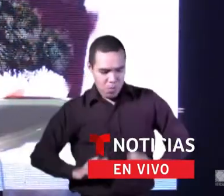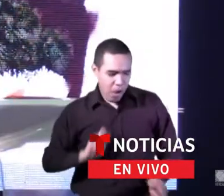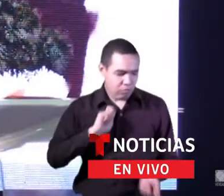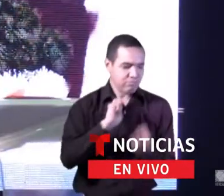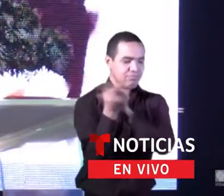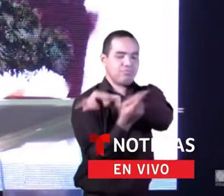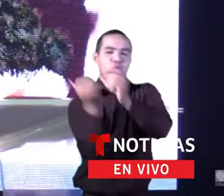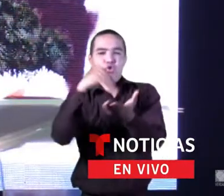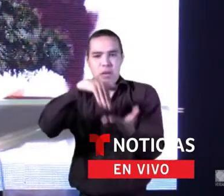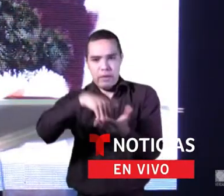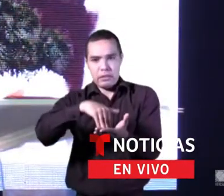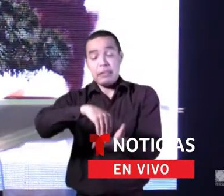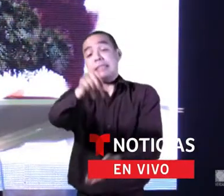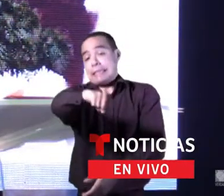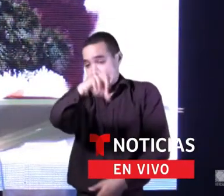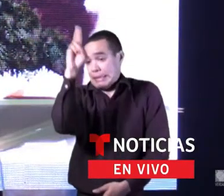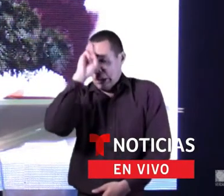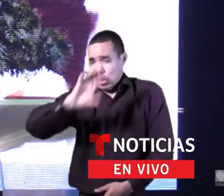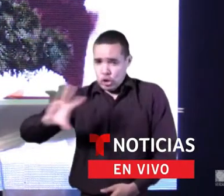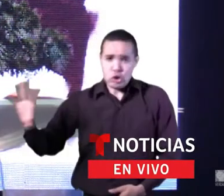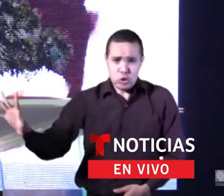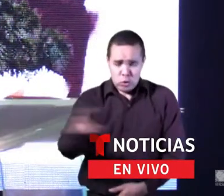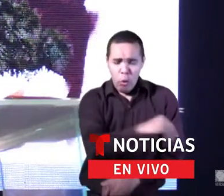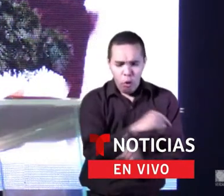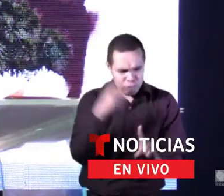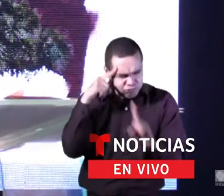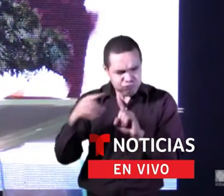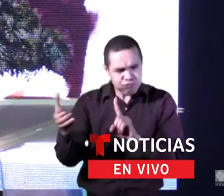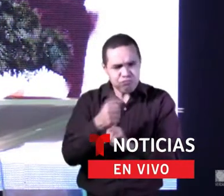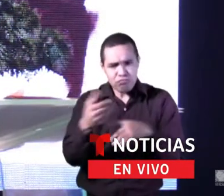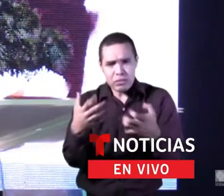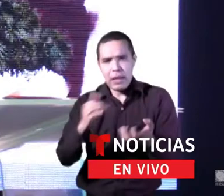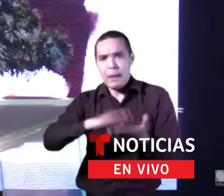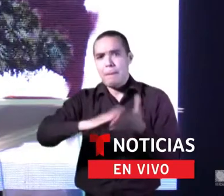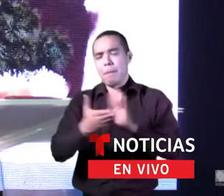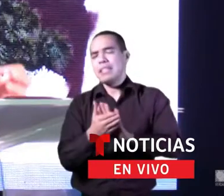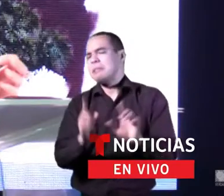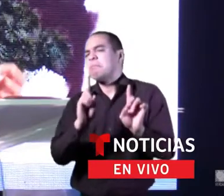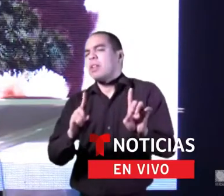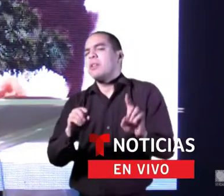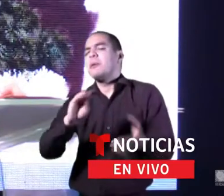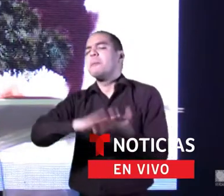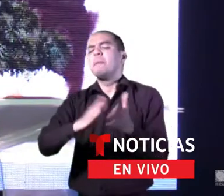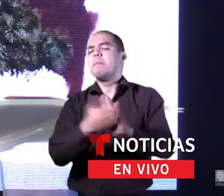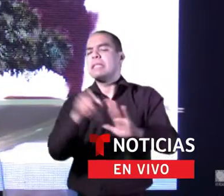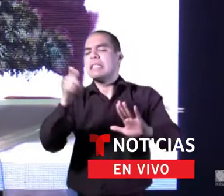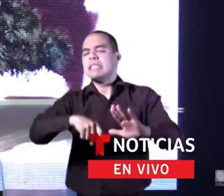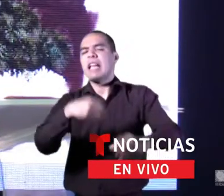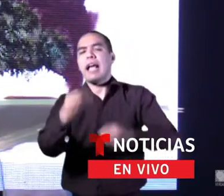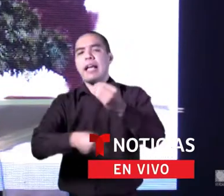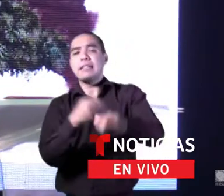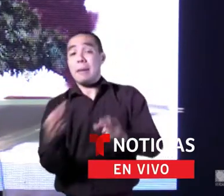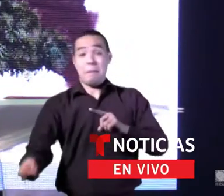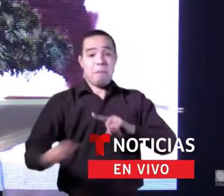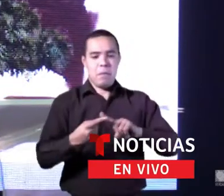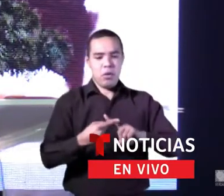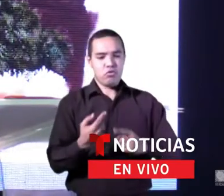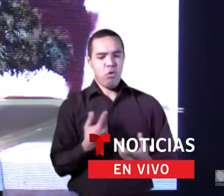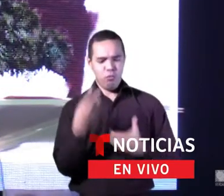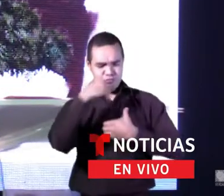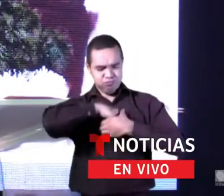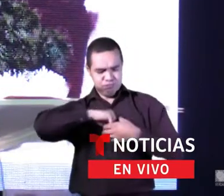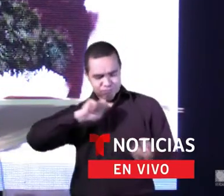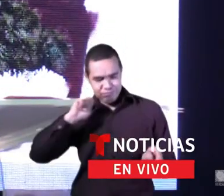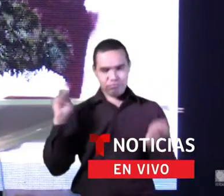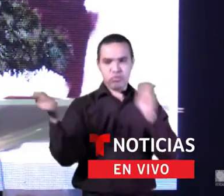que todos queremos la paz pero la paz necesita un cambio profundo de nuestra relación